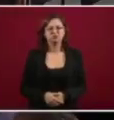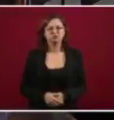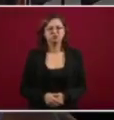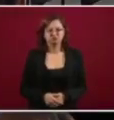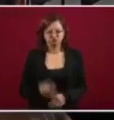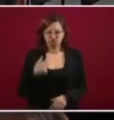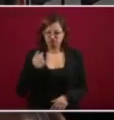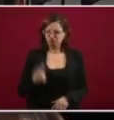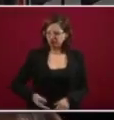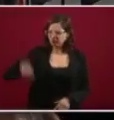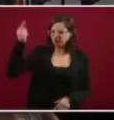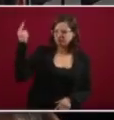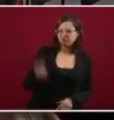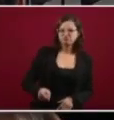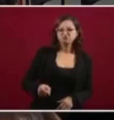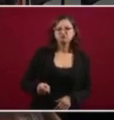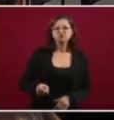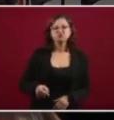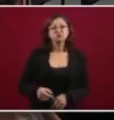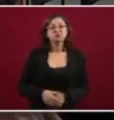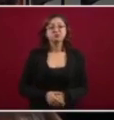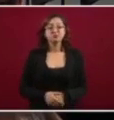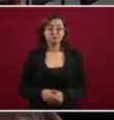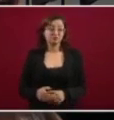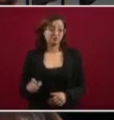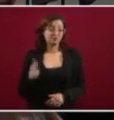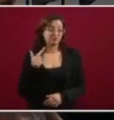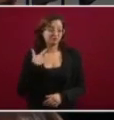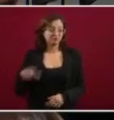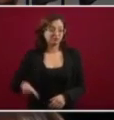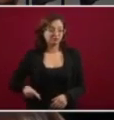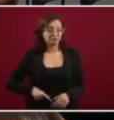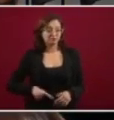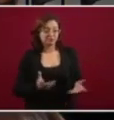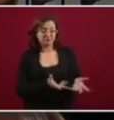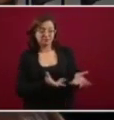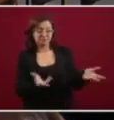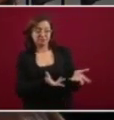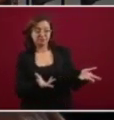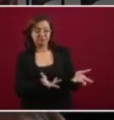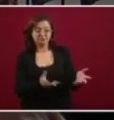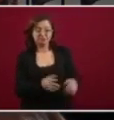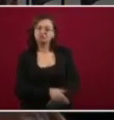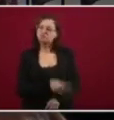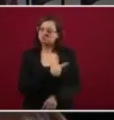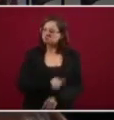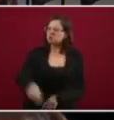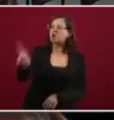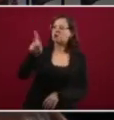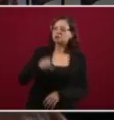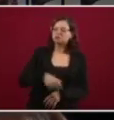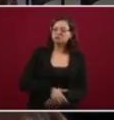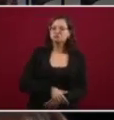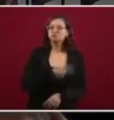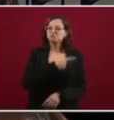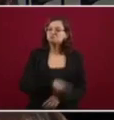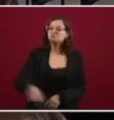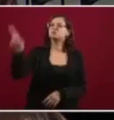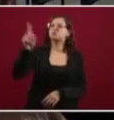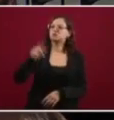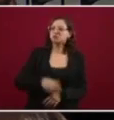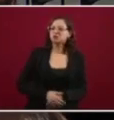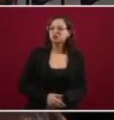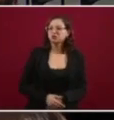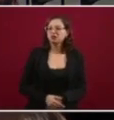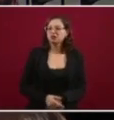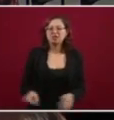dar la orden, como lo hicieron. Ustedes hagan su trabajo y nosotros nos encargamos